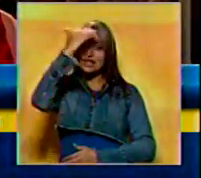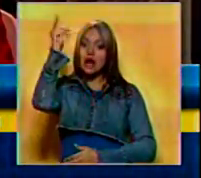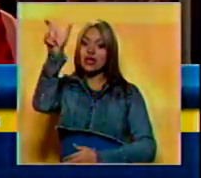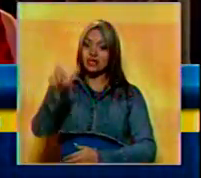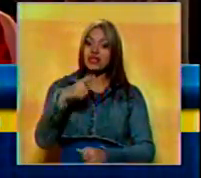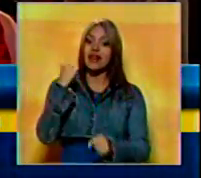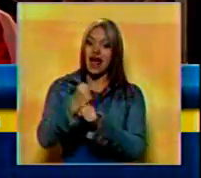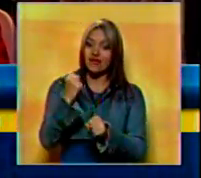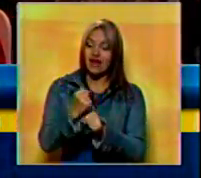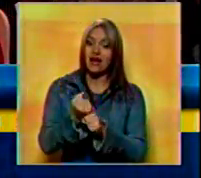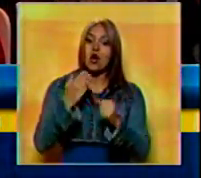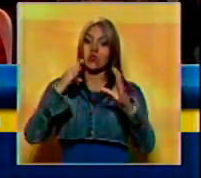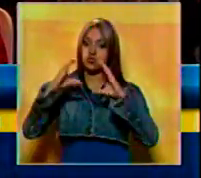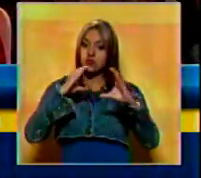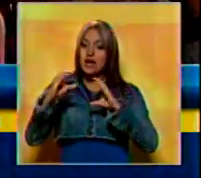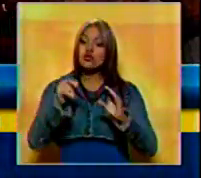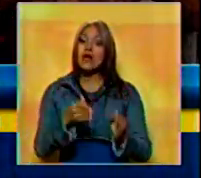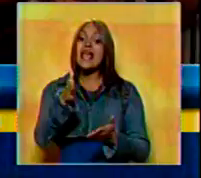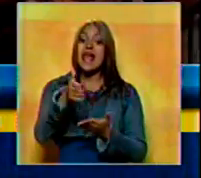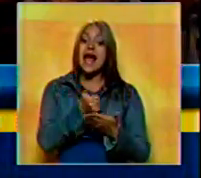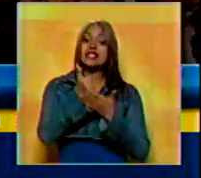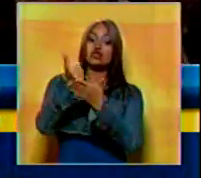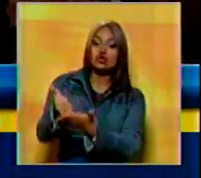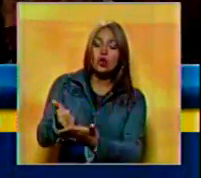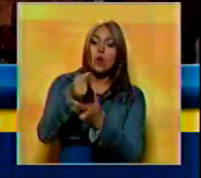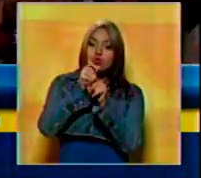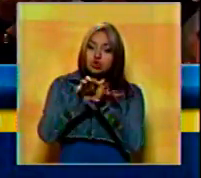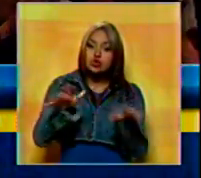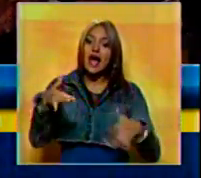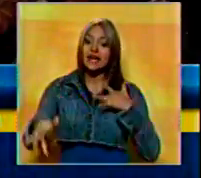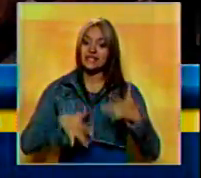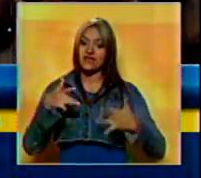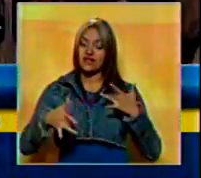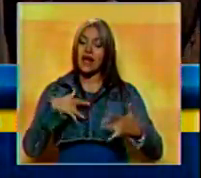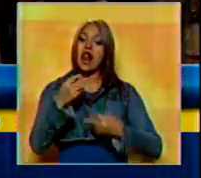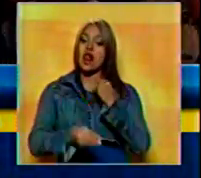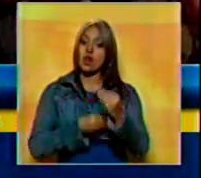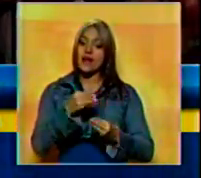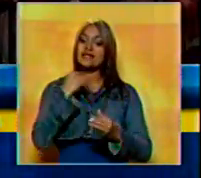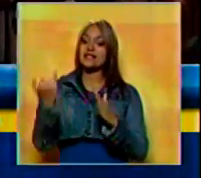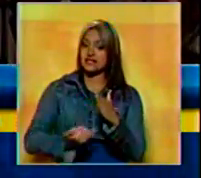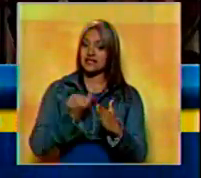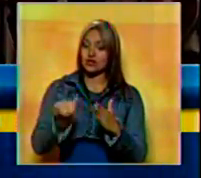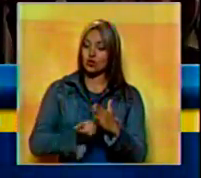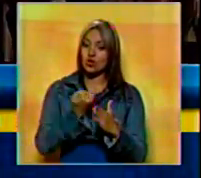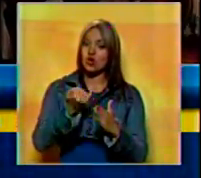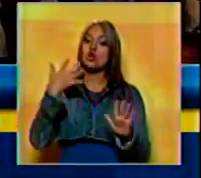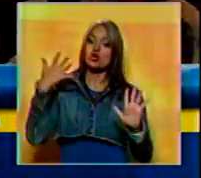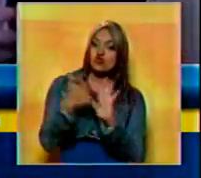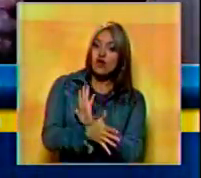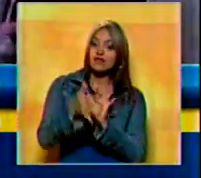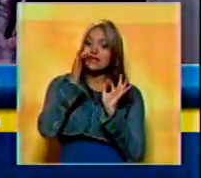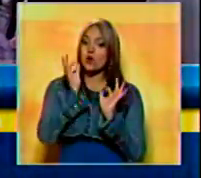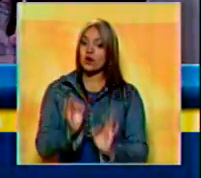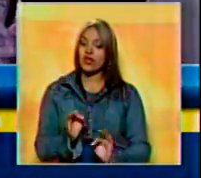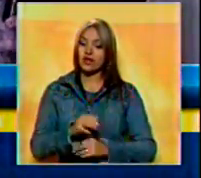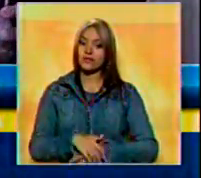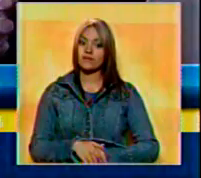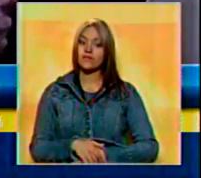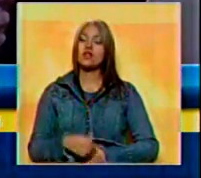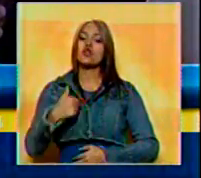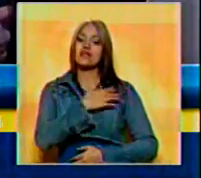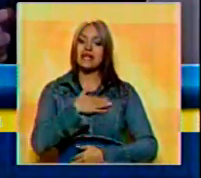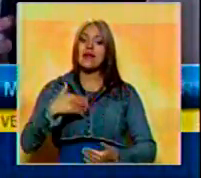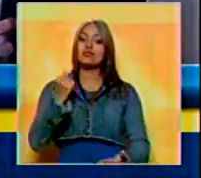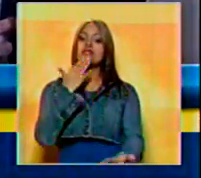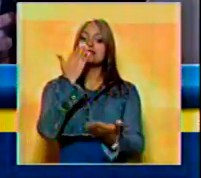trabajadores de los medios por colaborar en la difusión de las actividades que realiza la institución en materia de seguridad. Por mi parte, quiero